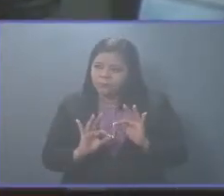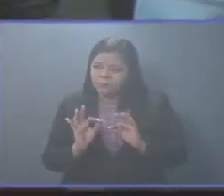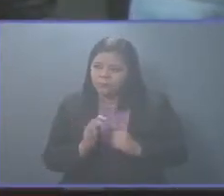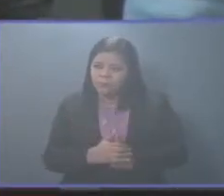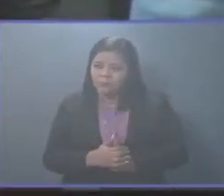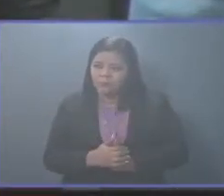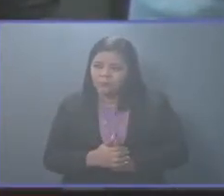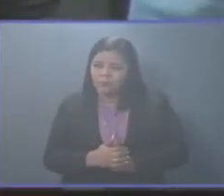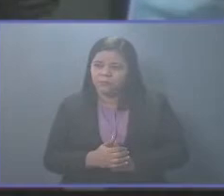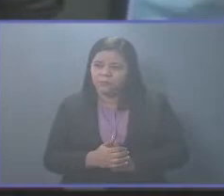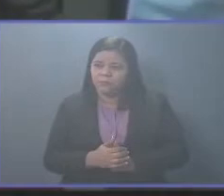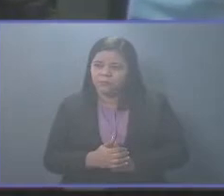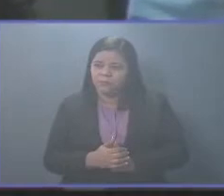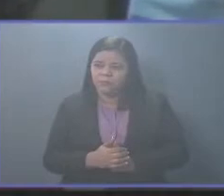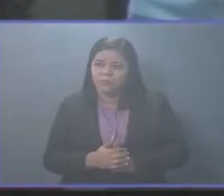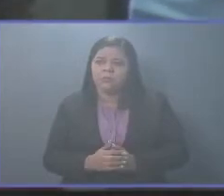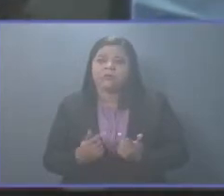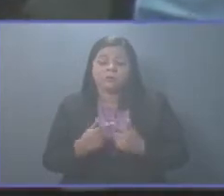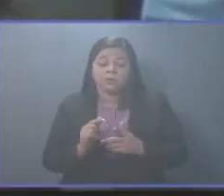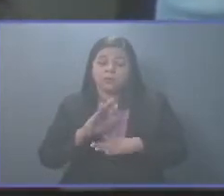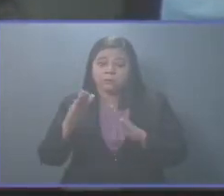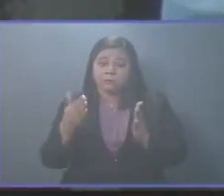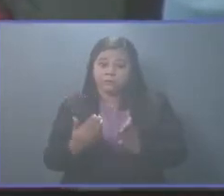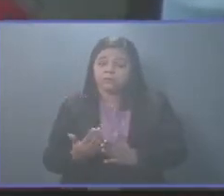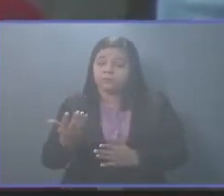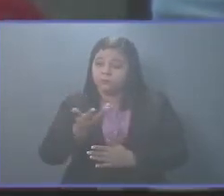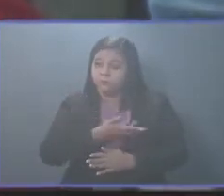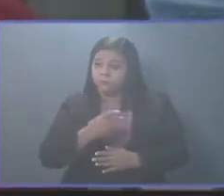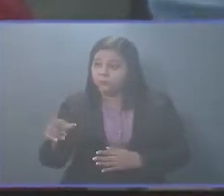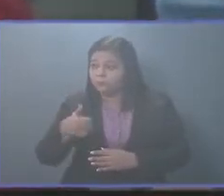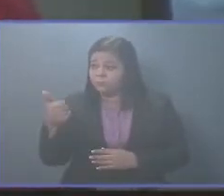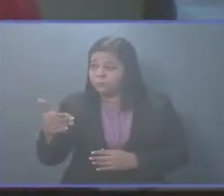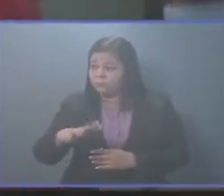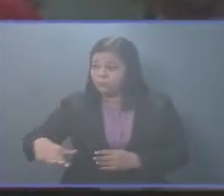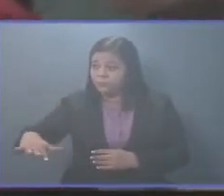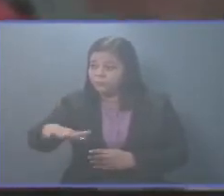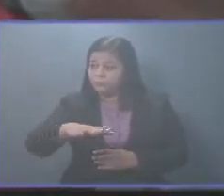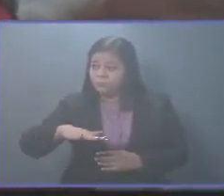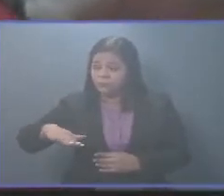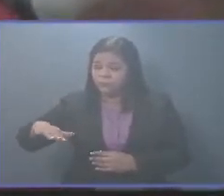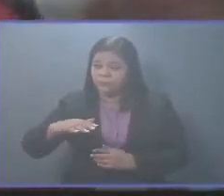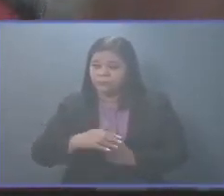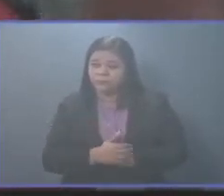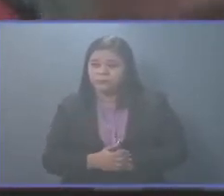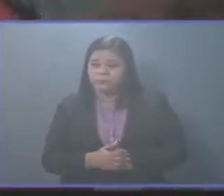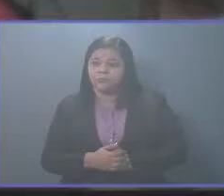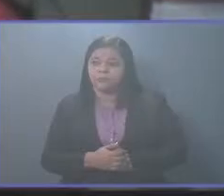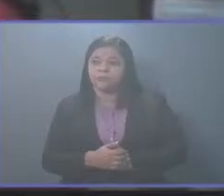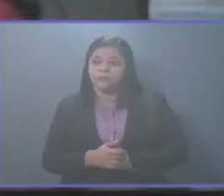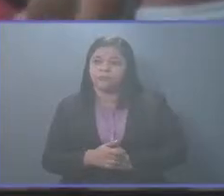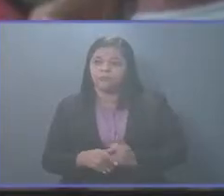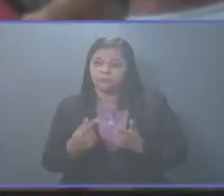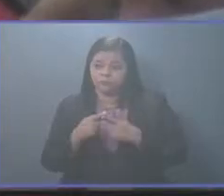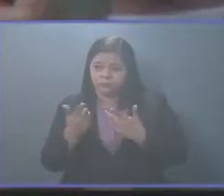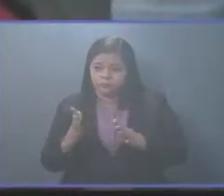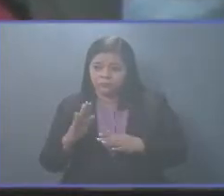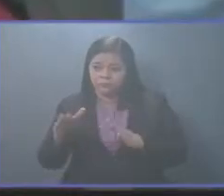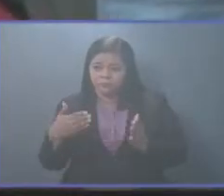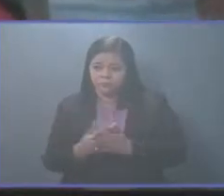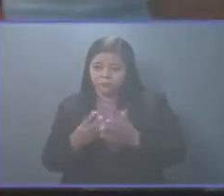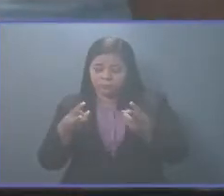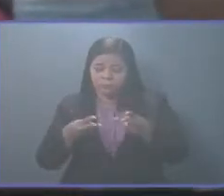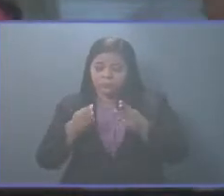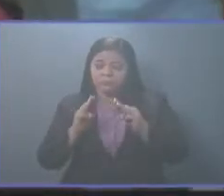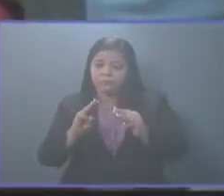digamos, de derivaciones para otros ámbitos en el uso de los fondos y no a través del mecanismo del